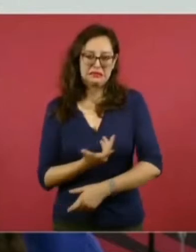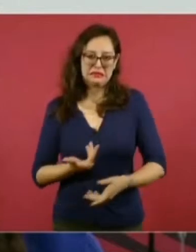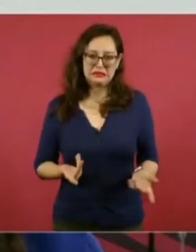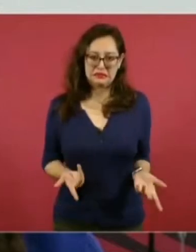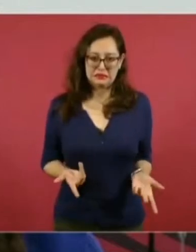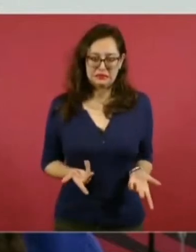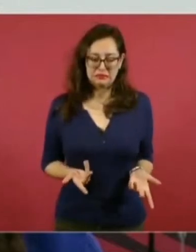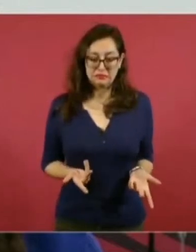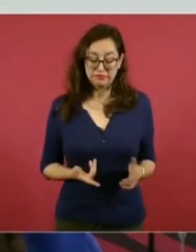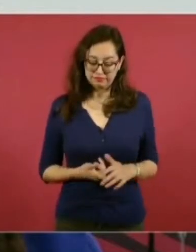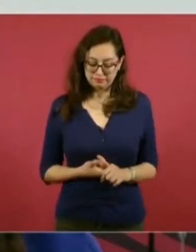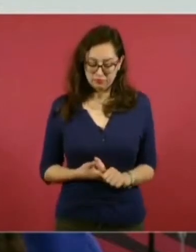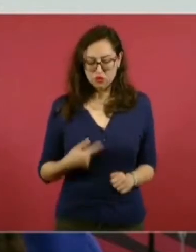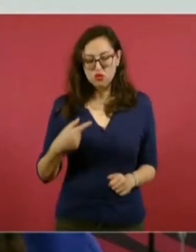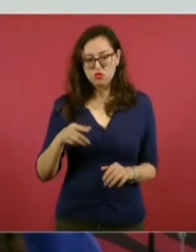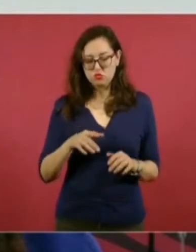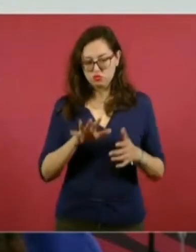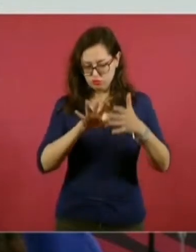doloroso,